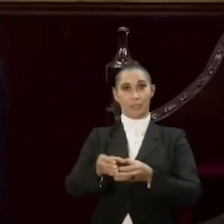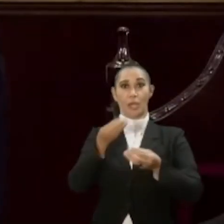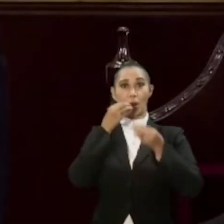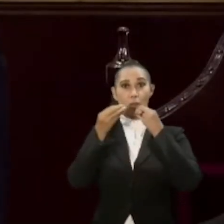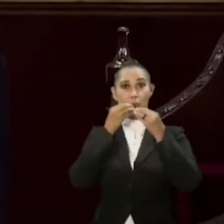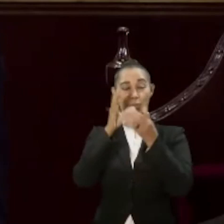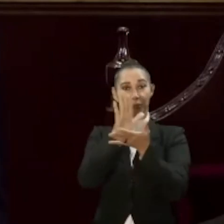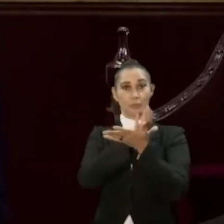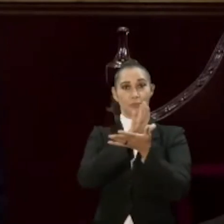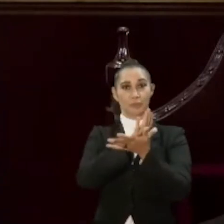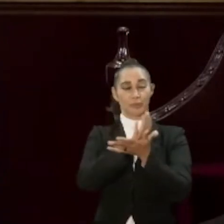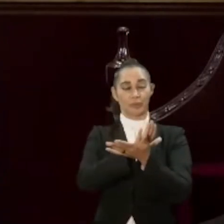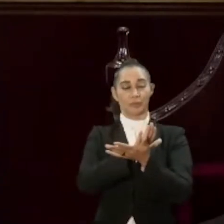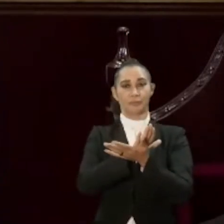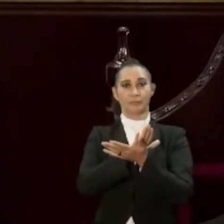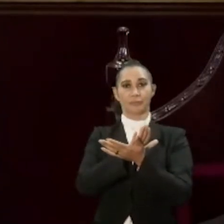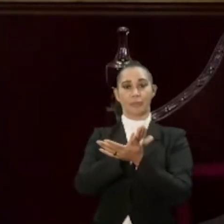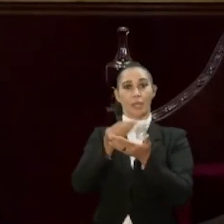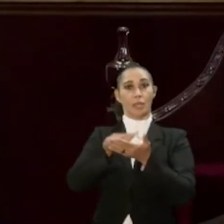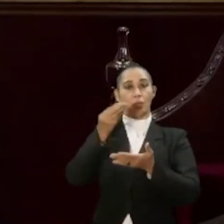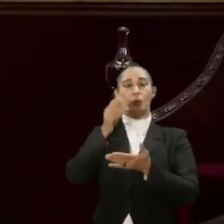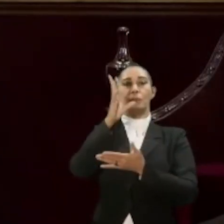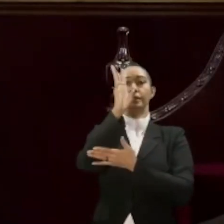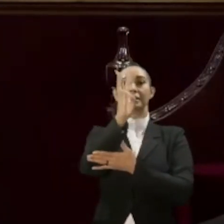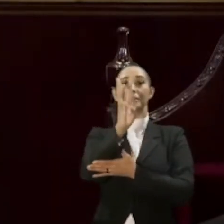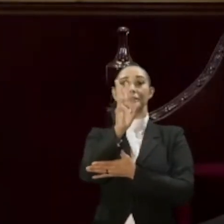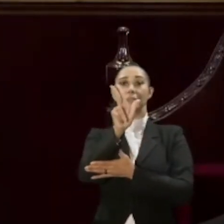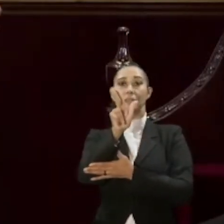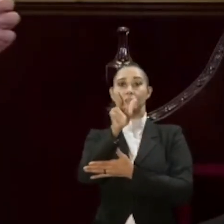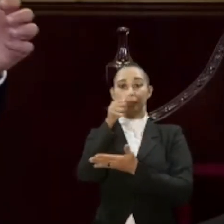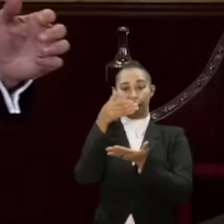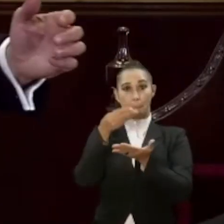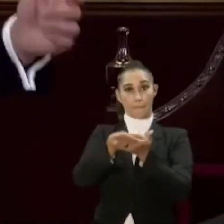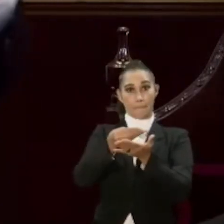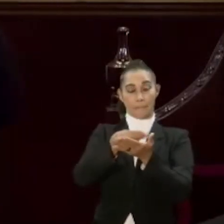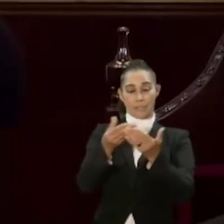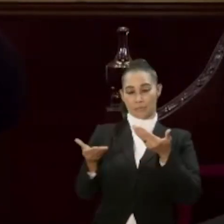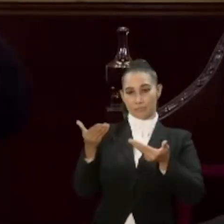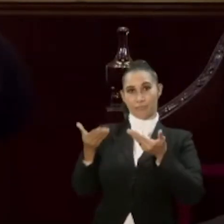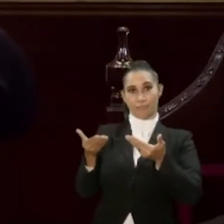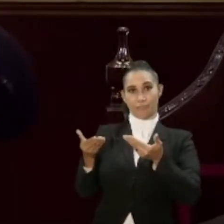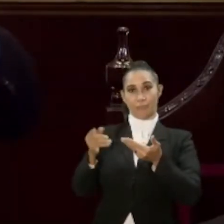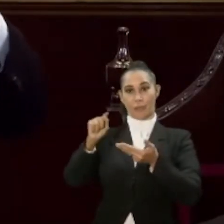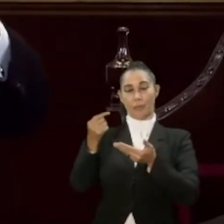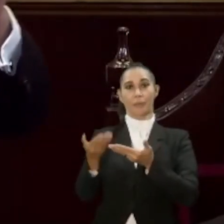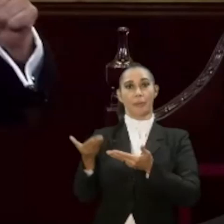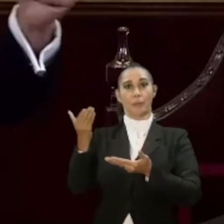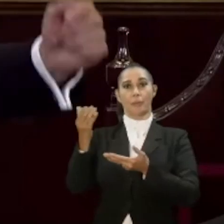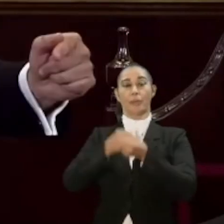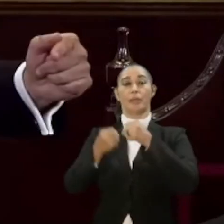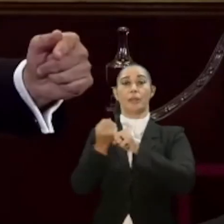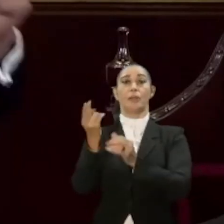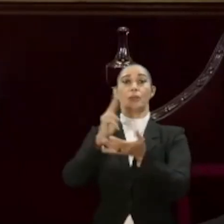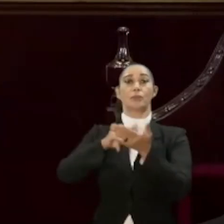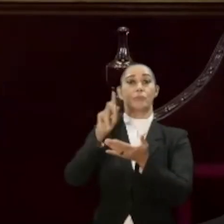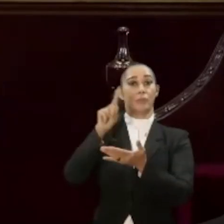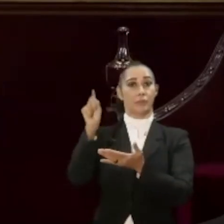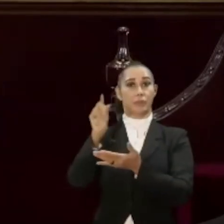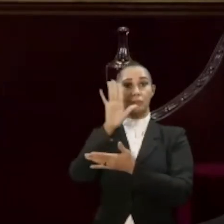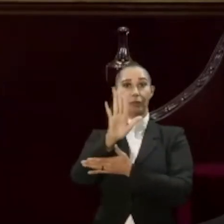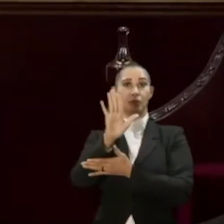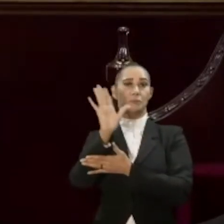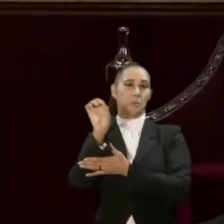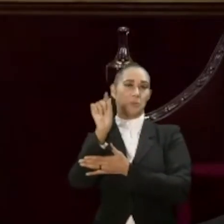almuerzo escolar, que asciende a 63 pesos en comparación con el primer aumento realizado en el año 2021 de